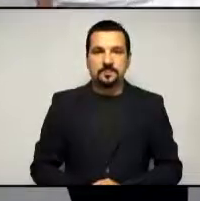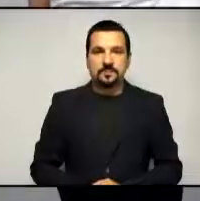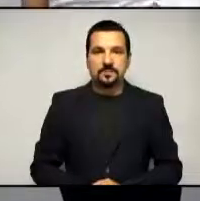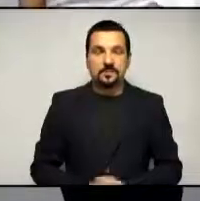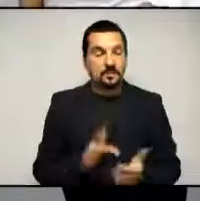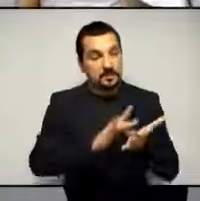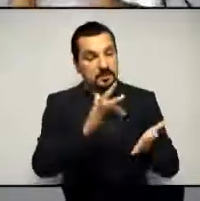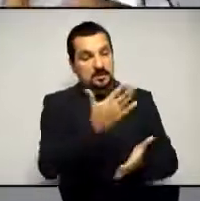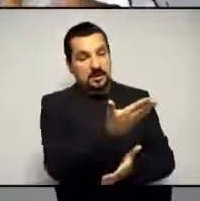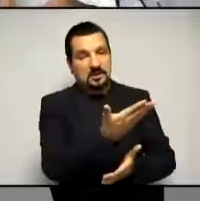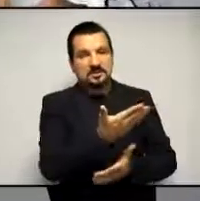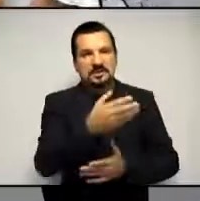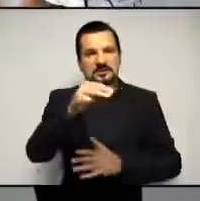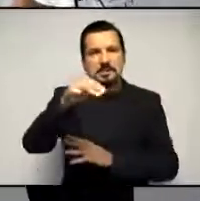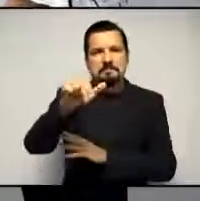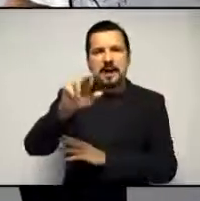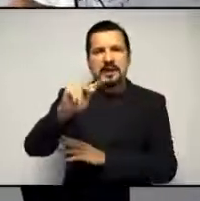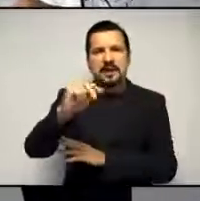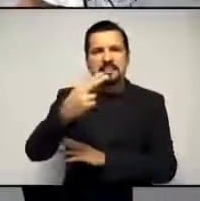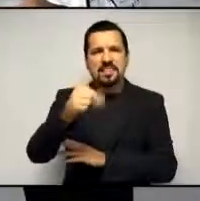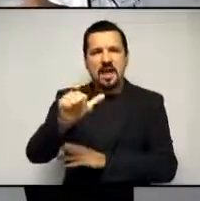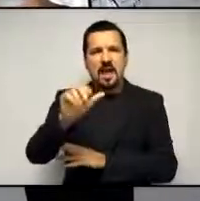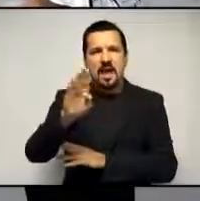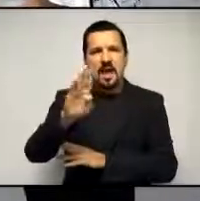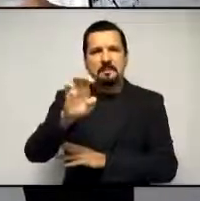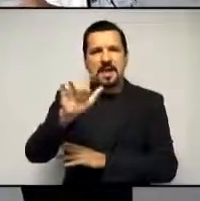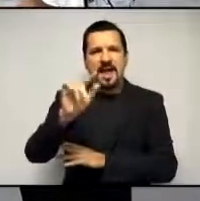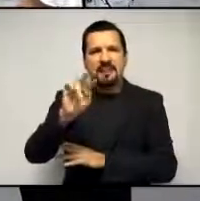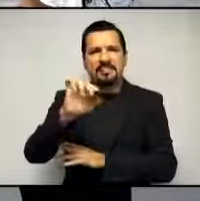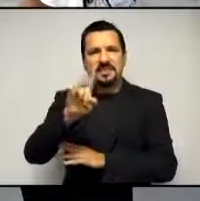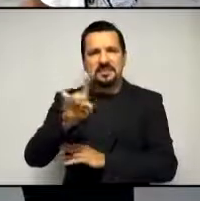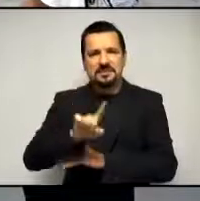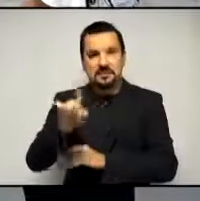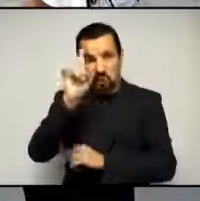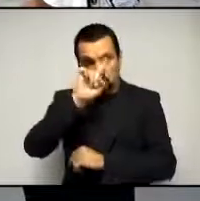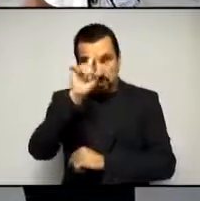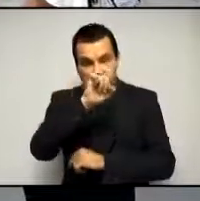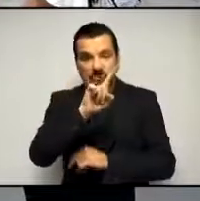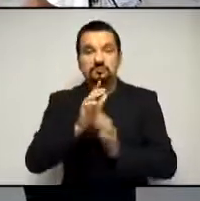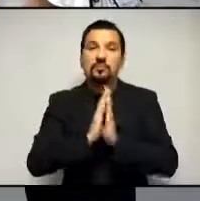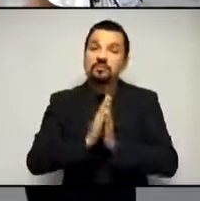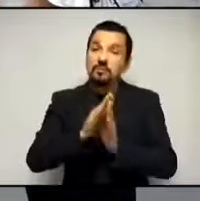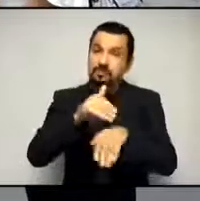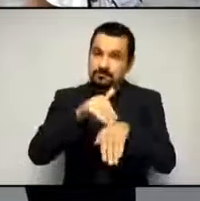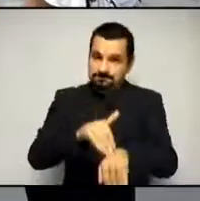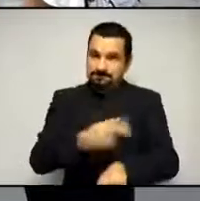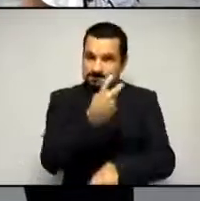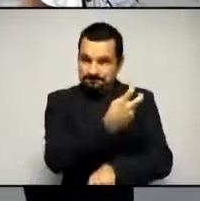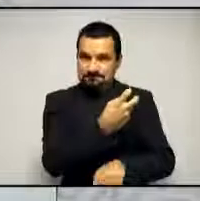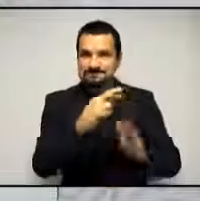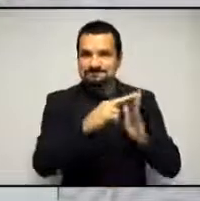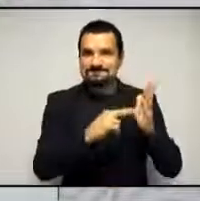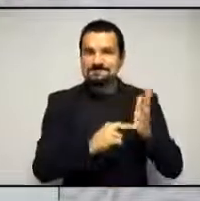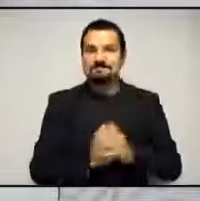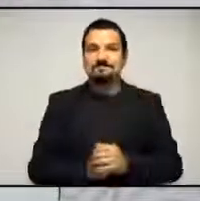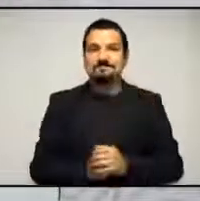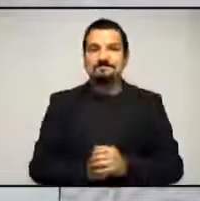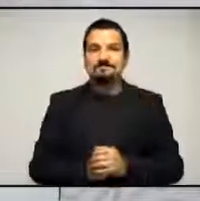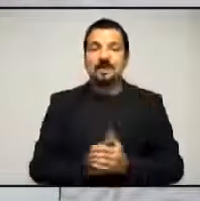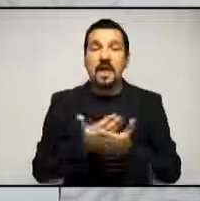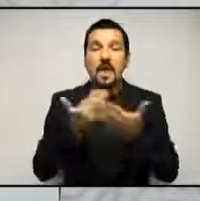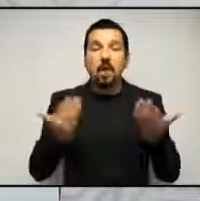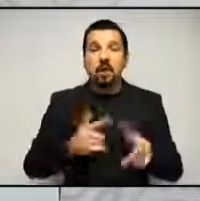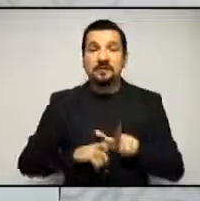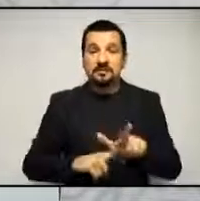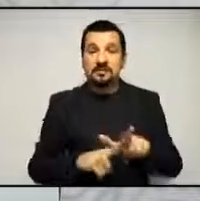muchas gracias a marta beatriz por su hay que seguirlos vamos a seguir